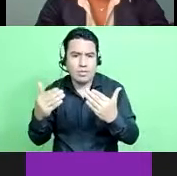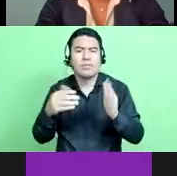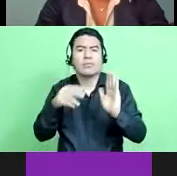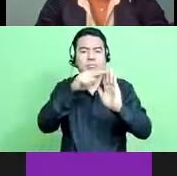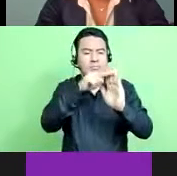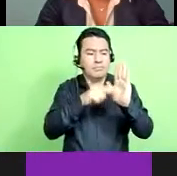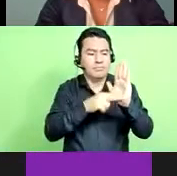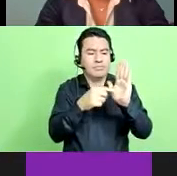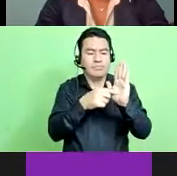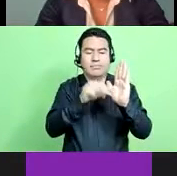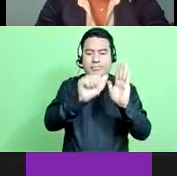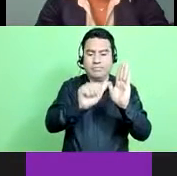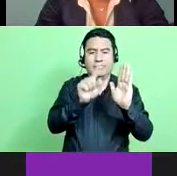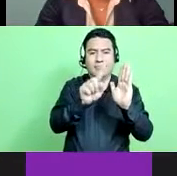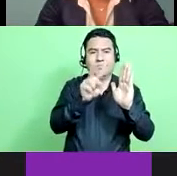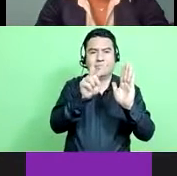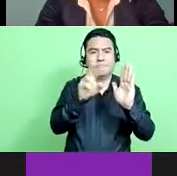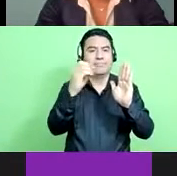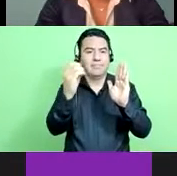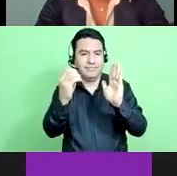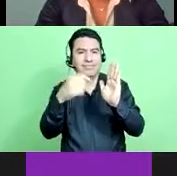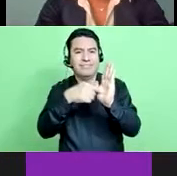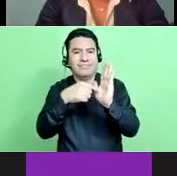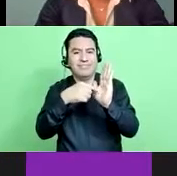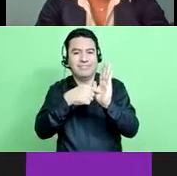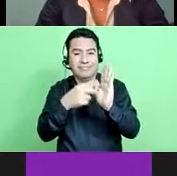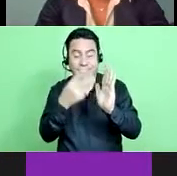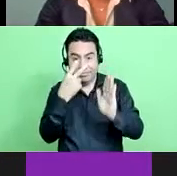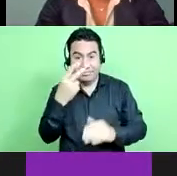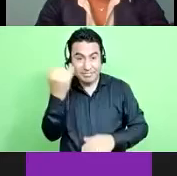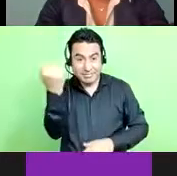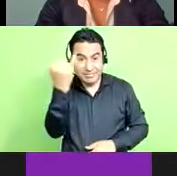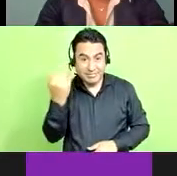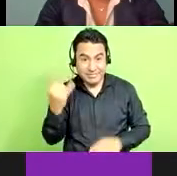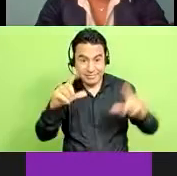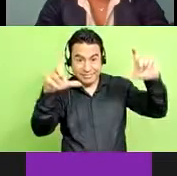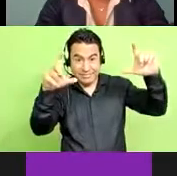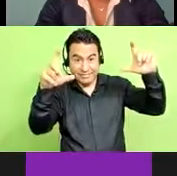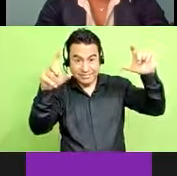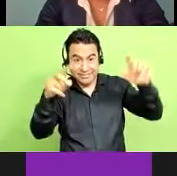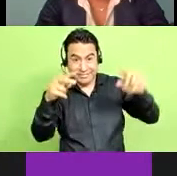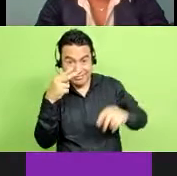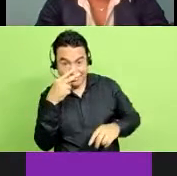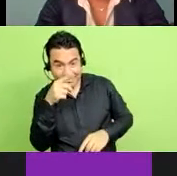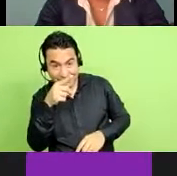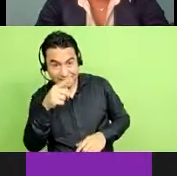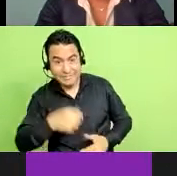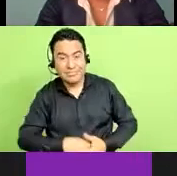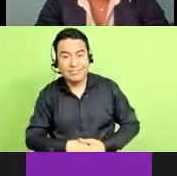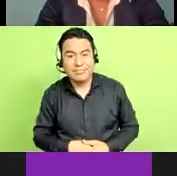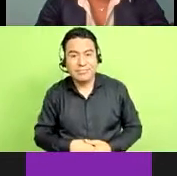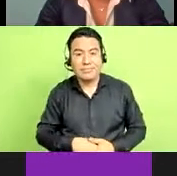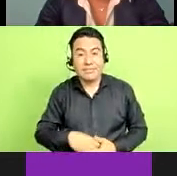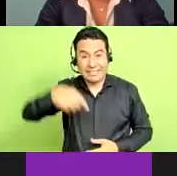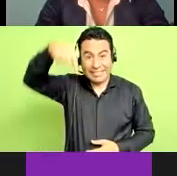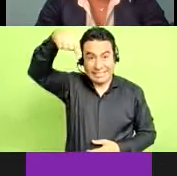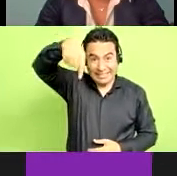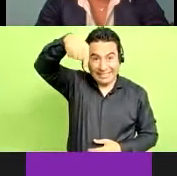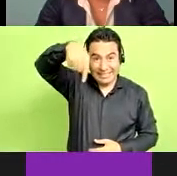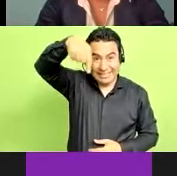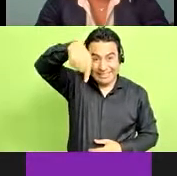como ustedes pueden observar en la imagen en la parte inferior pueden ver